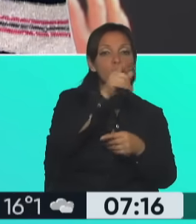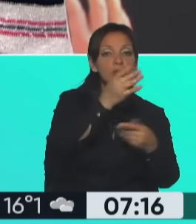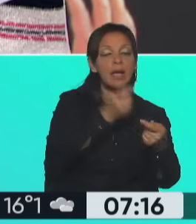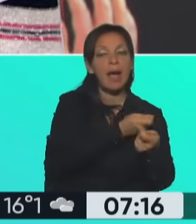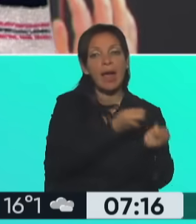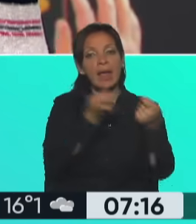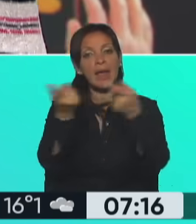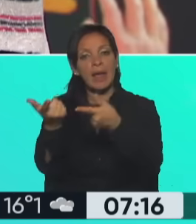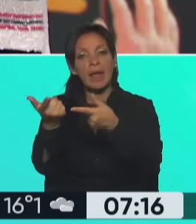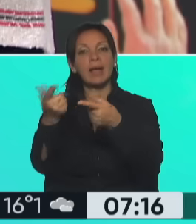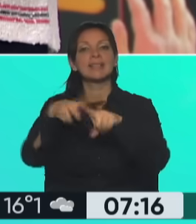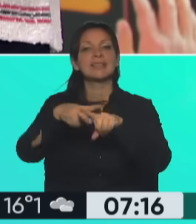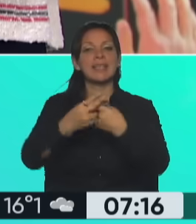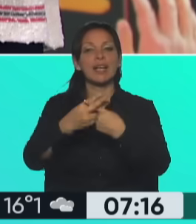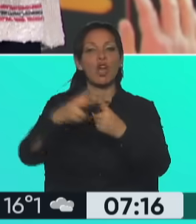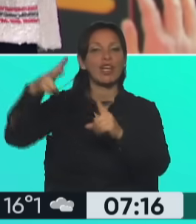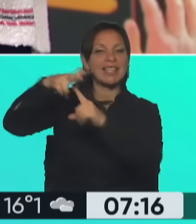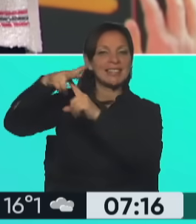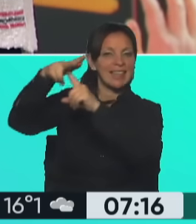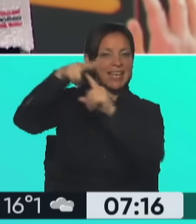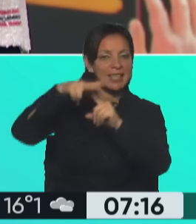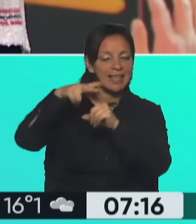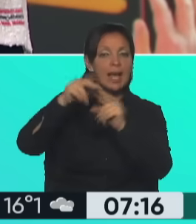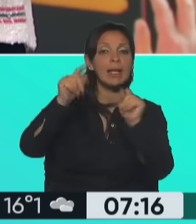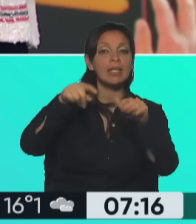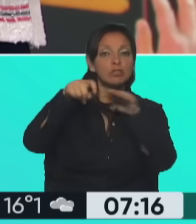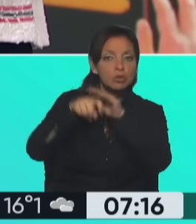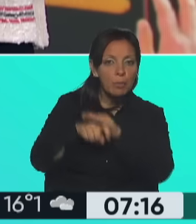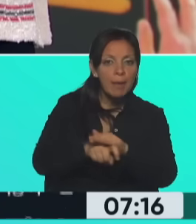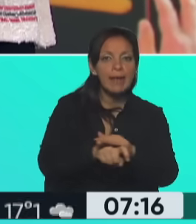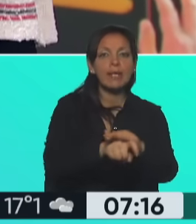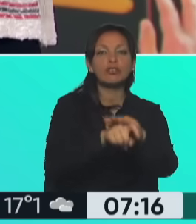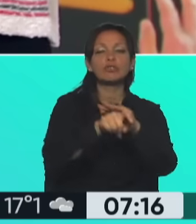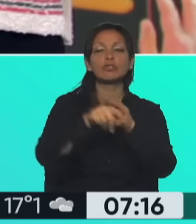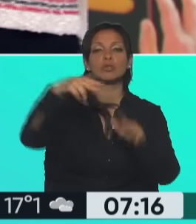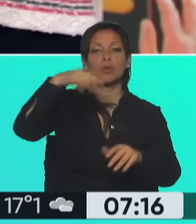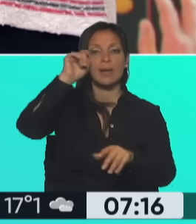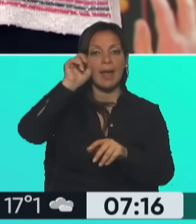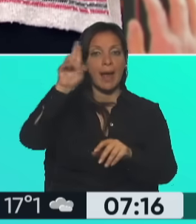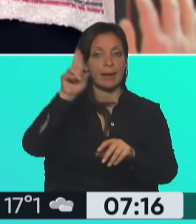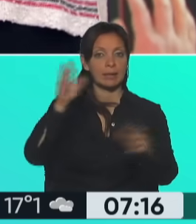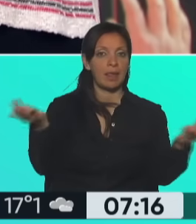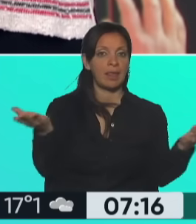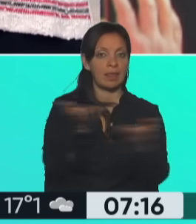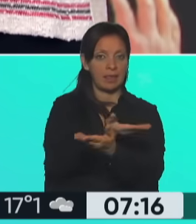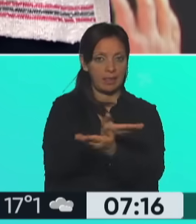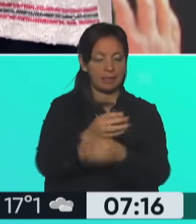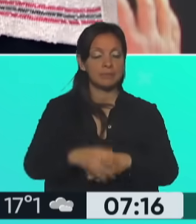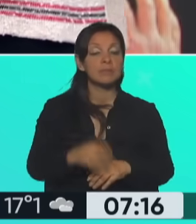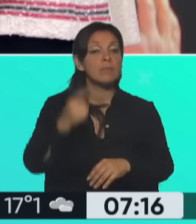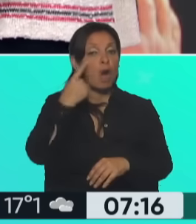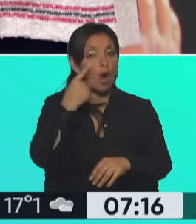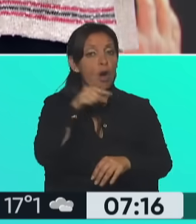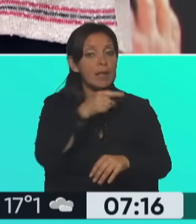satelital a Corea del Norte y submarinos de propulsión nuclear esto es una versión repito netamente